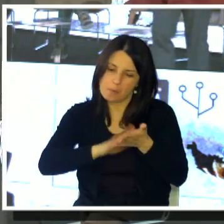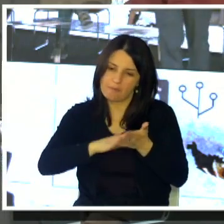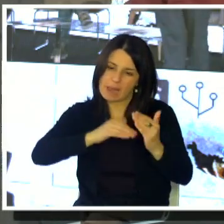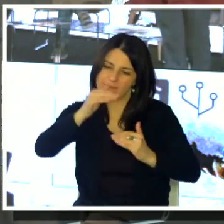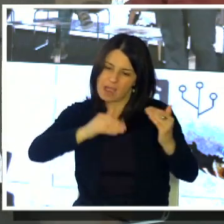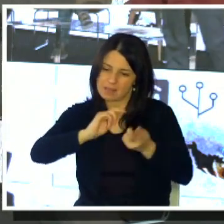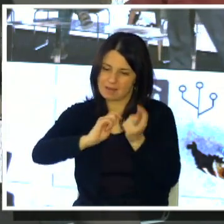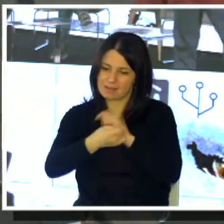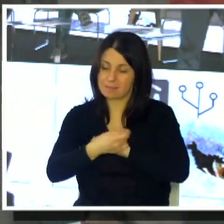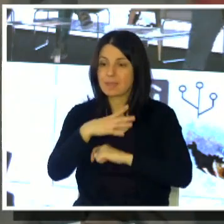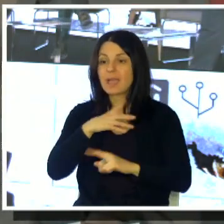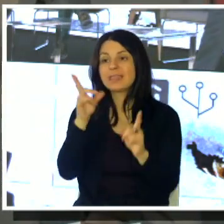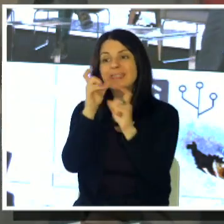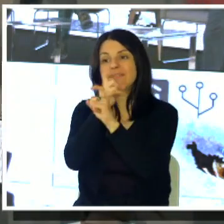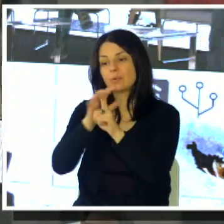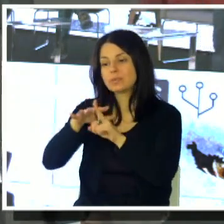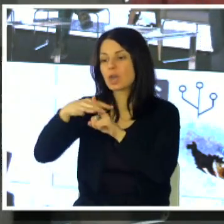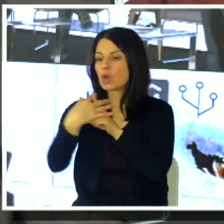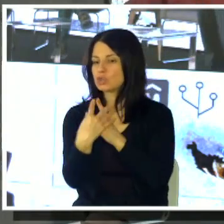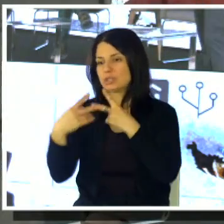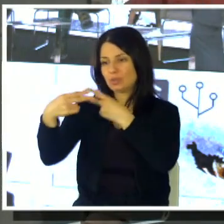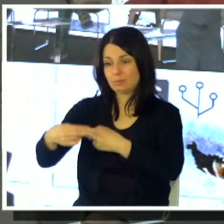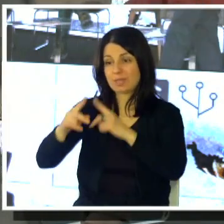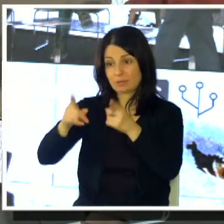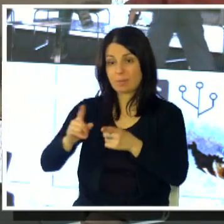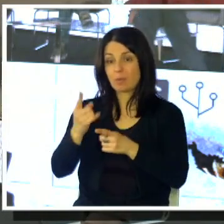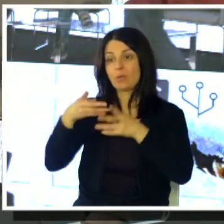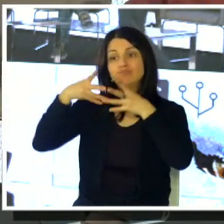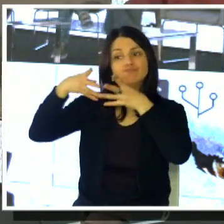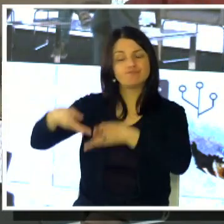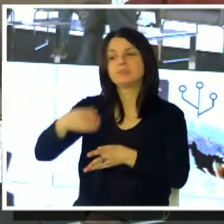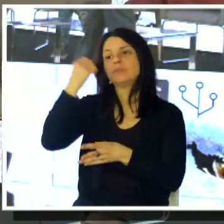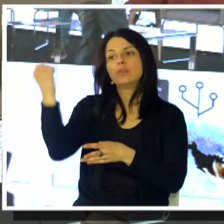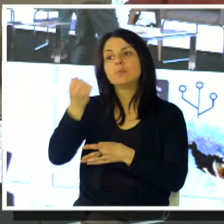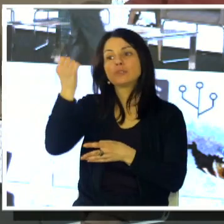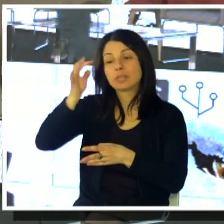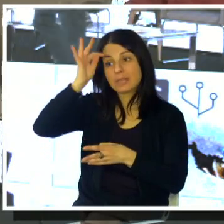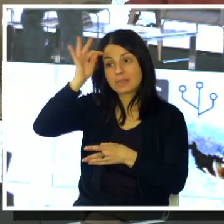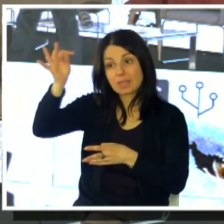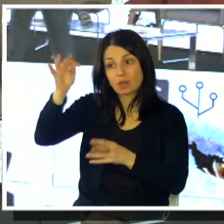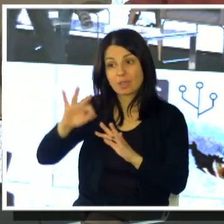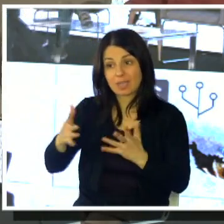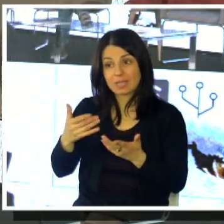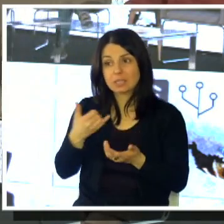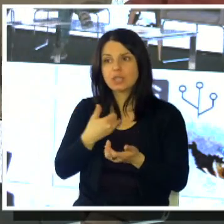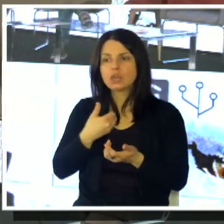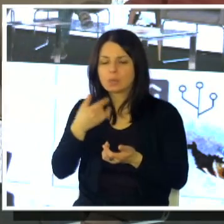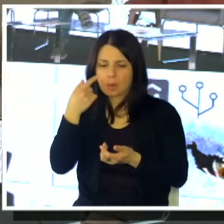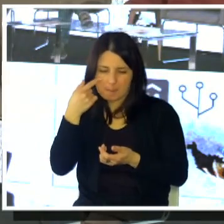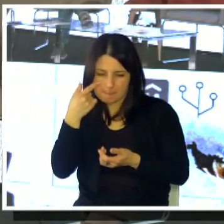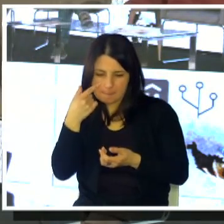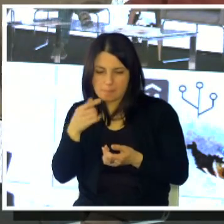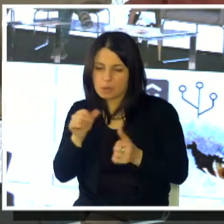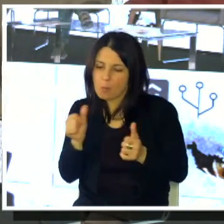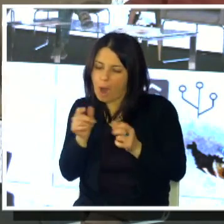la dificultad del contexto delimitado, porque uno de los desafíos más importantes en esta tecnología es cómo divido mi aplicación en